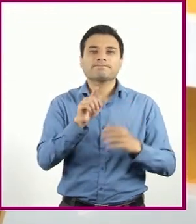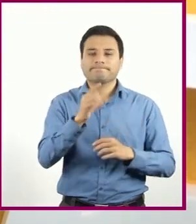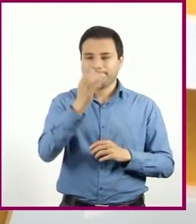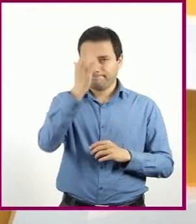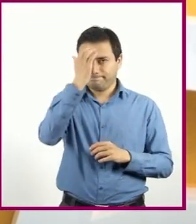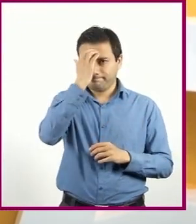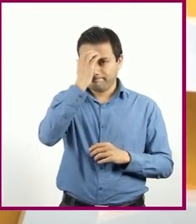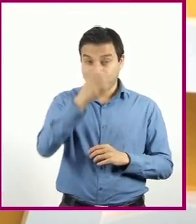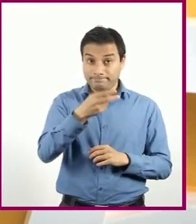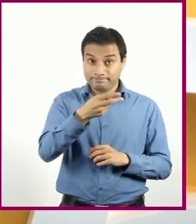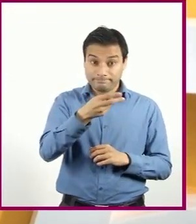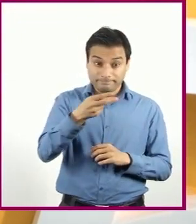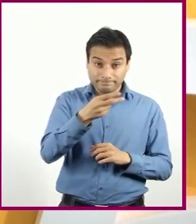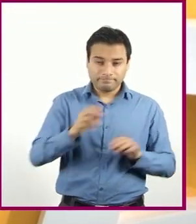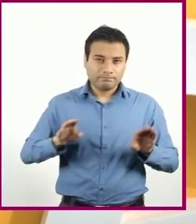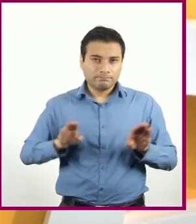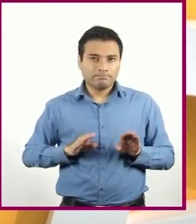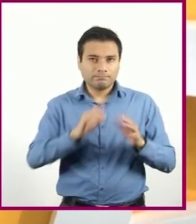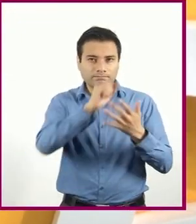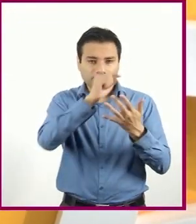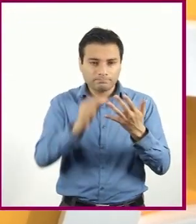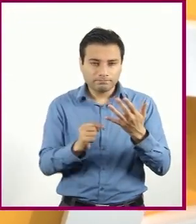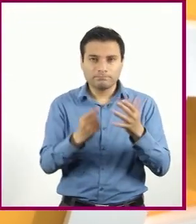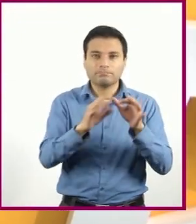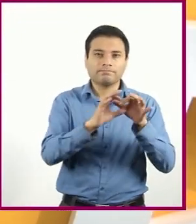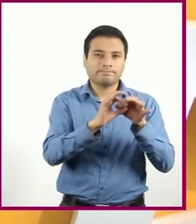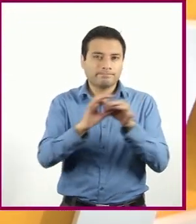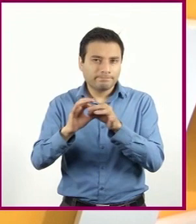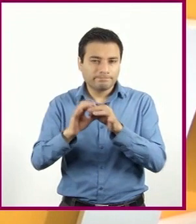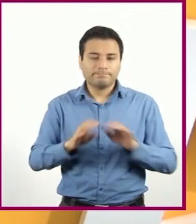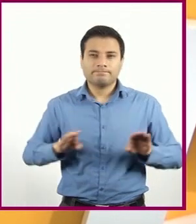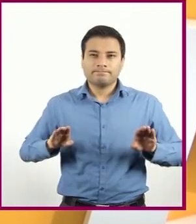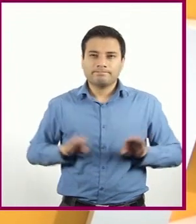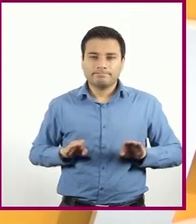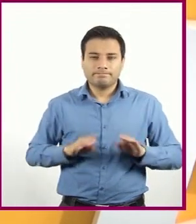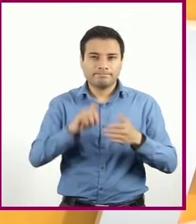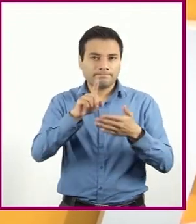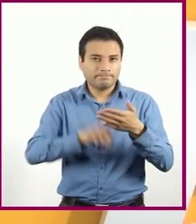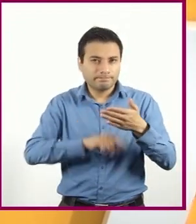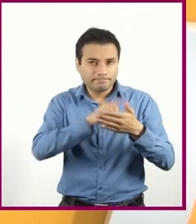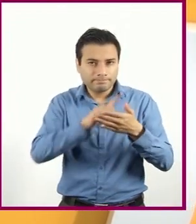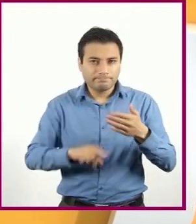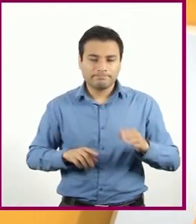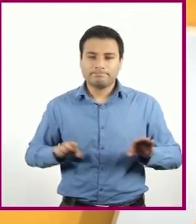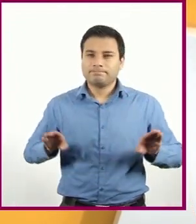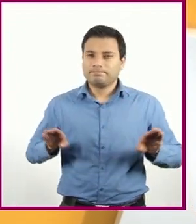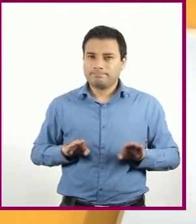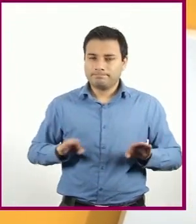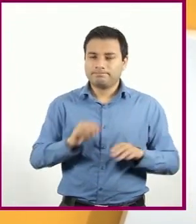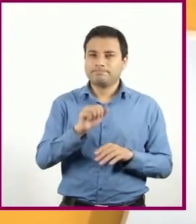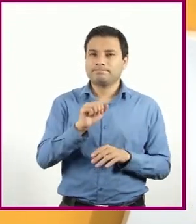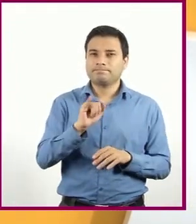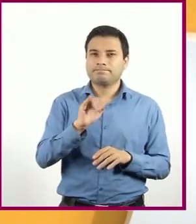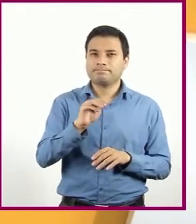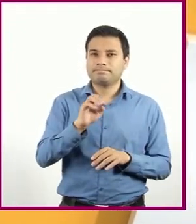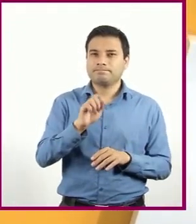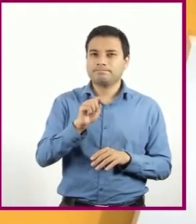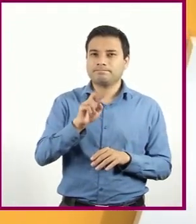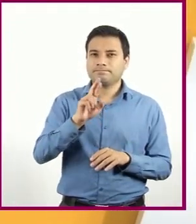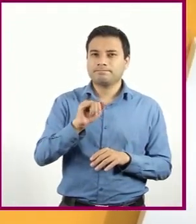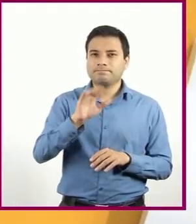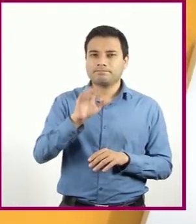de la igualdad, como la propiedad uniforme, la propiedad cancelativa y la propiedad simétrica, y las